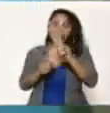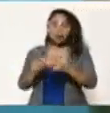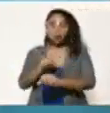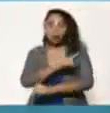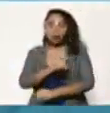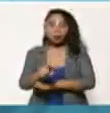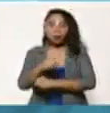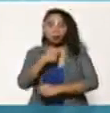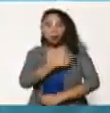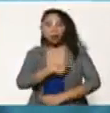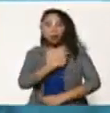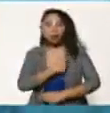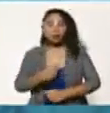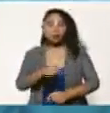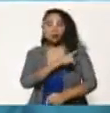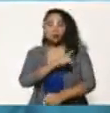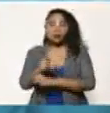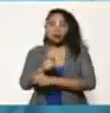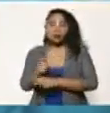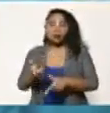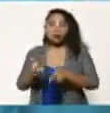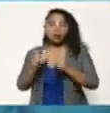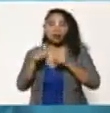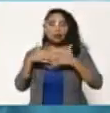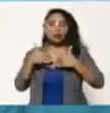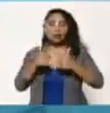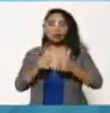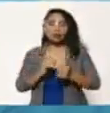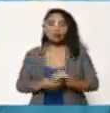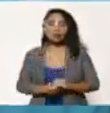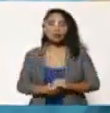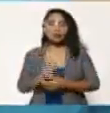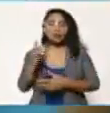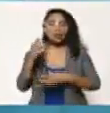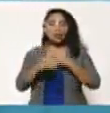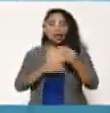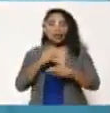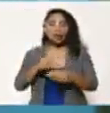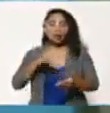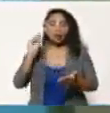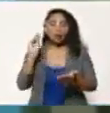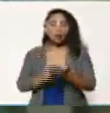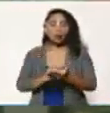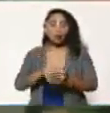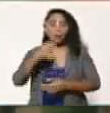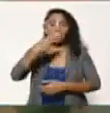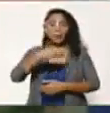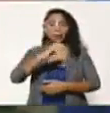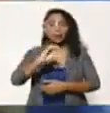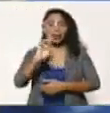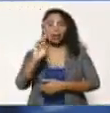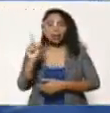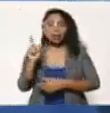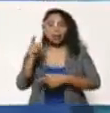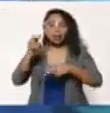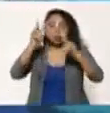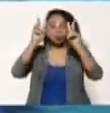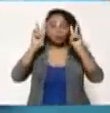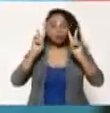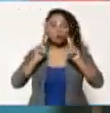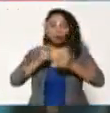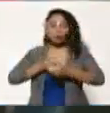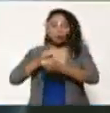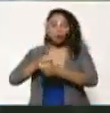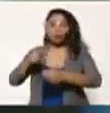de los protocolos indicados por las autoridades sanitarias que incluyeron la aplicación de la prueba para ser repuesto desinfección uso